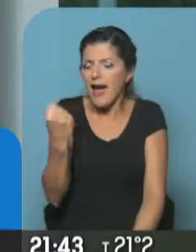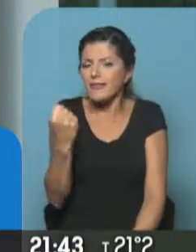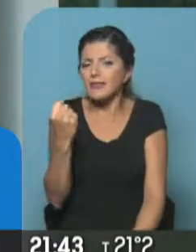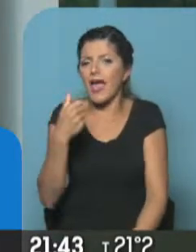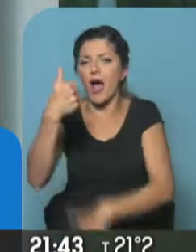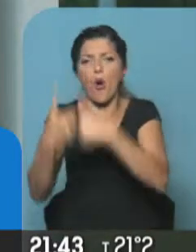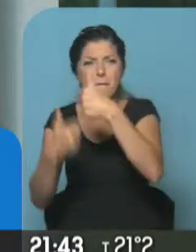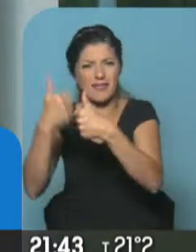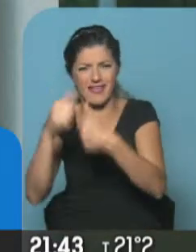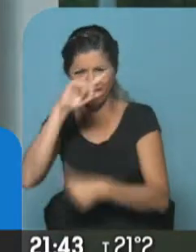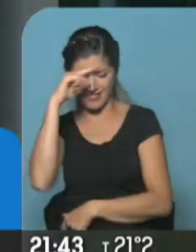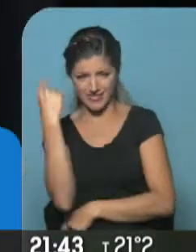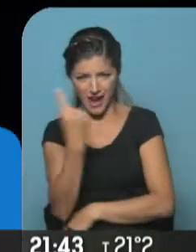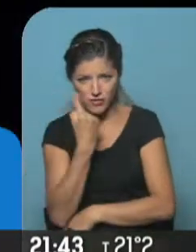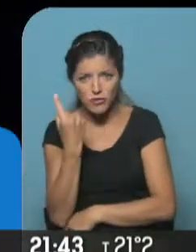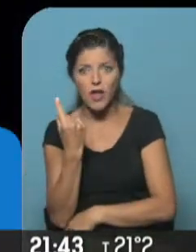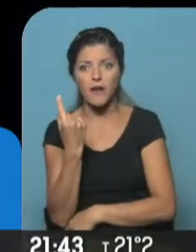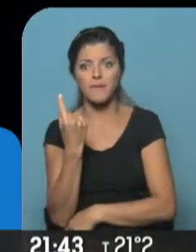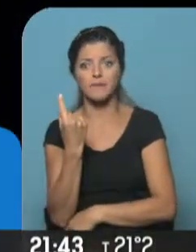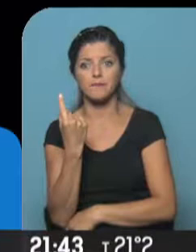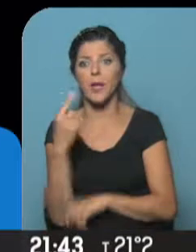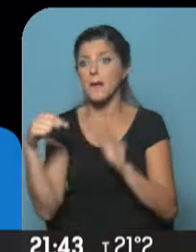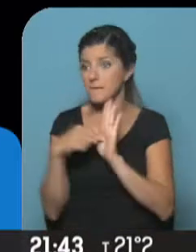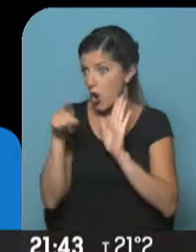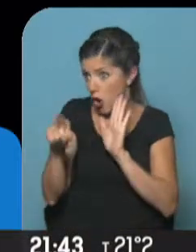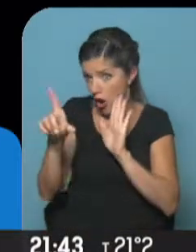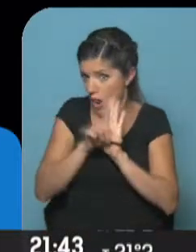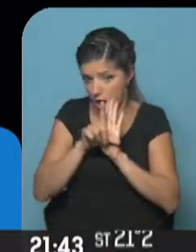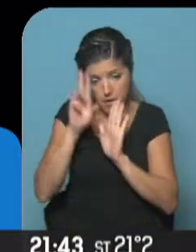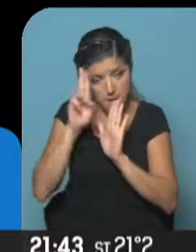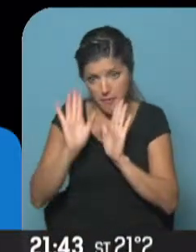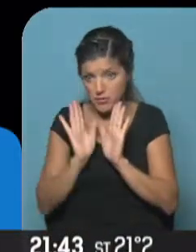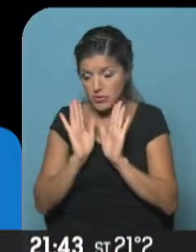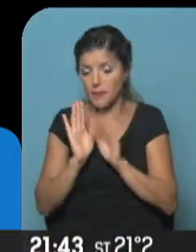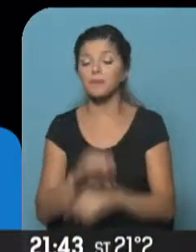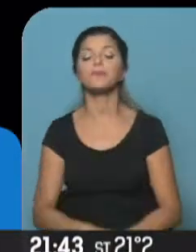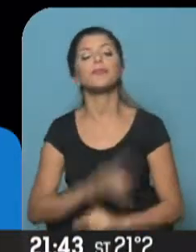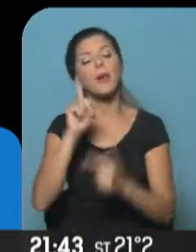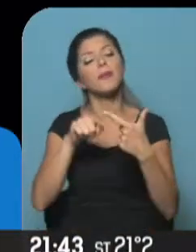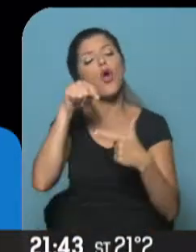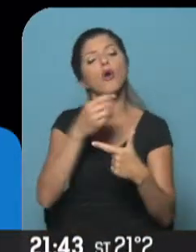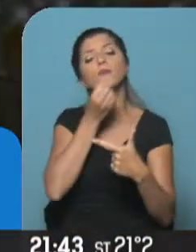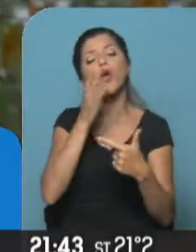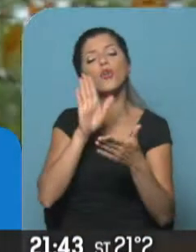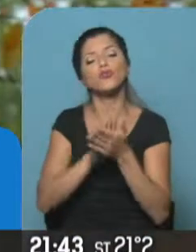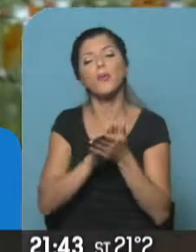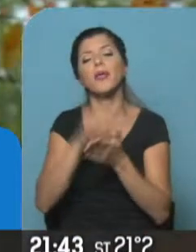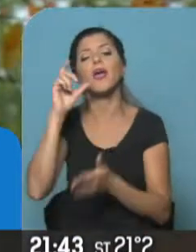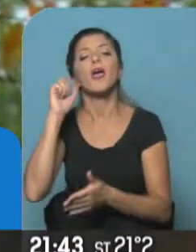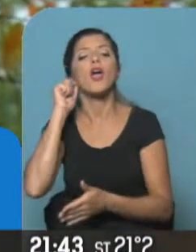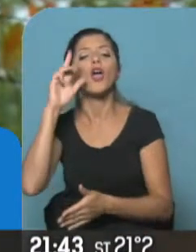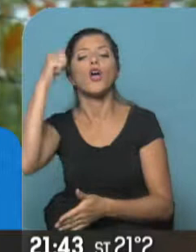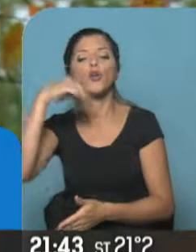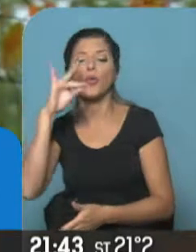competencia continental, pero esto no fue ilegal. Bursaco volvió a mencionar hoy también a Julio Grondona, dijo que no confiaba